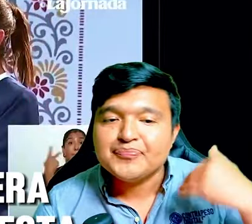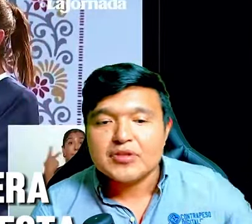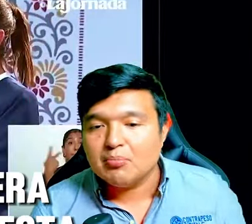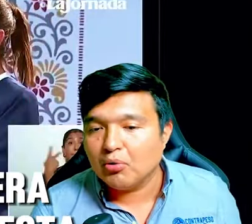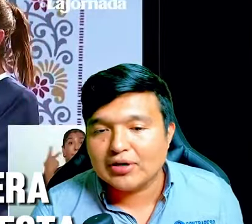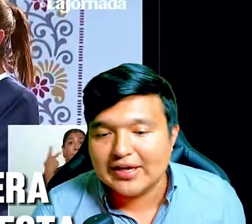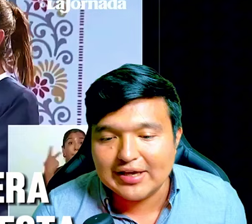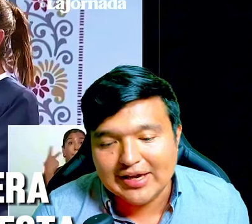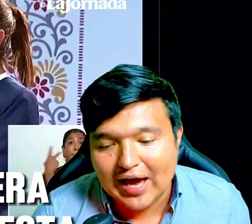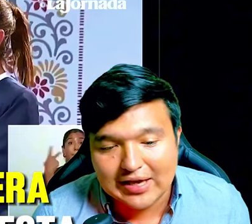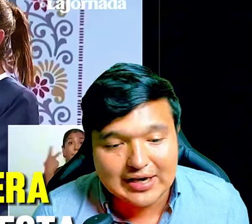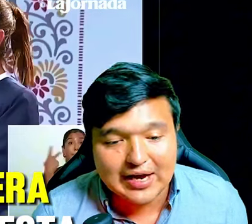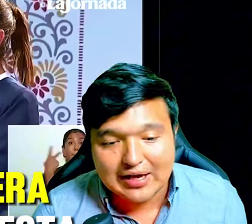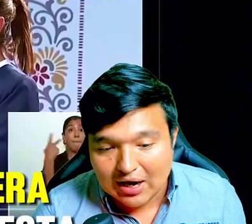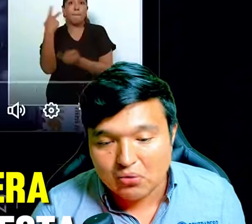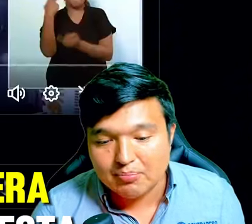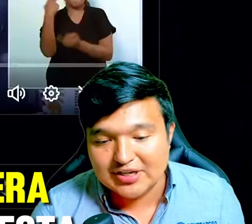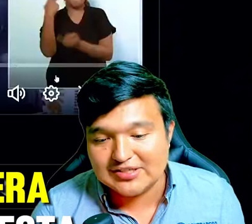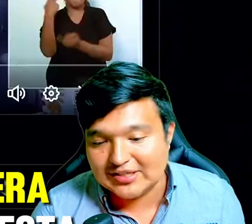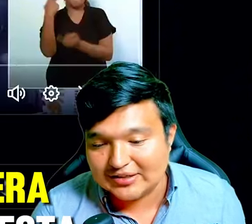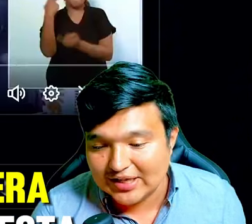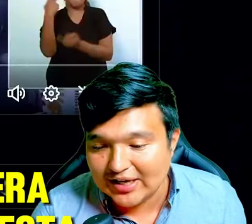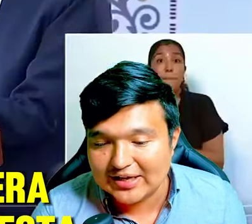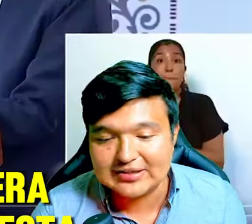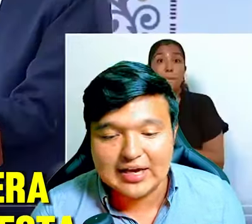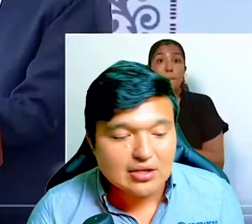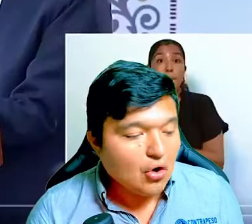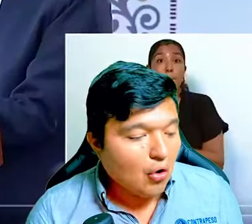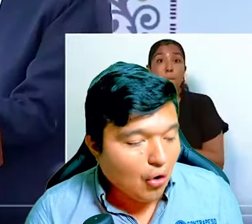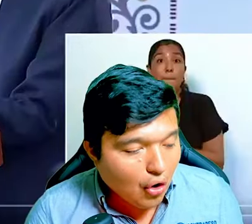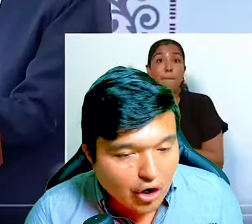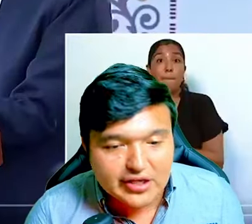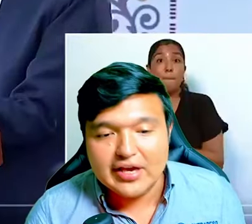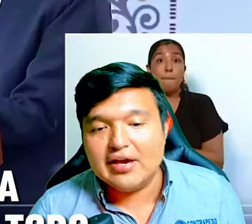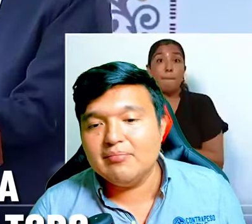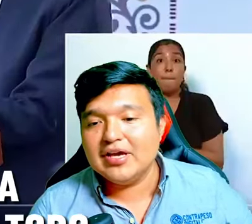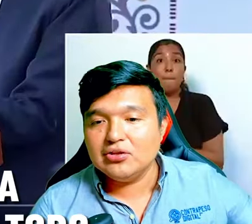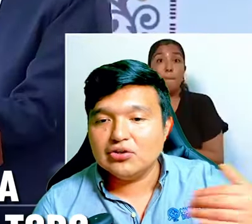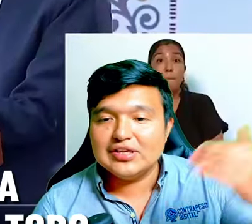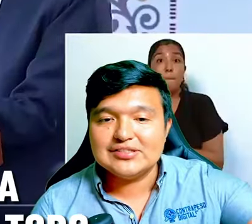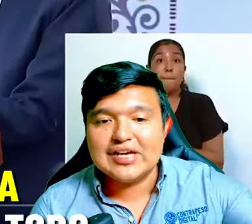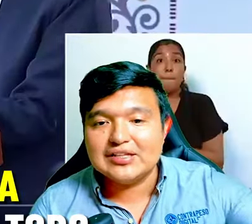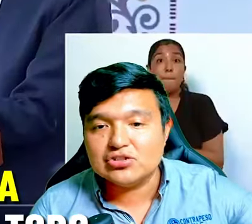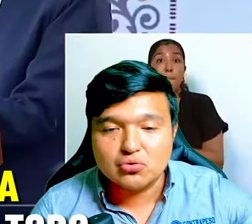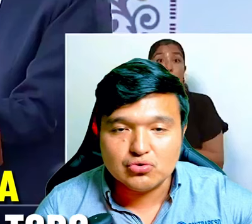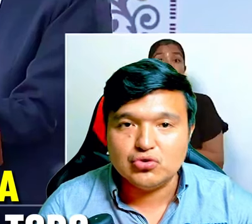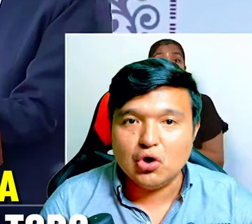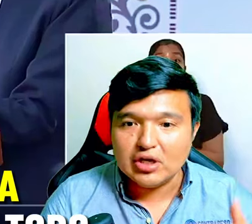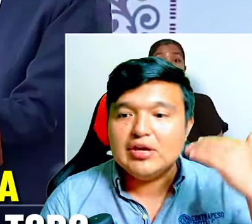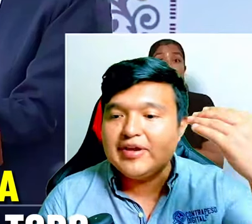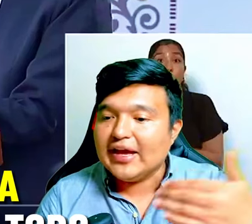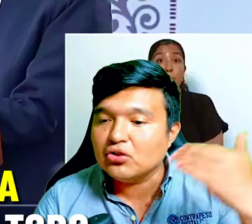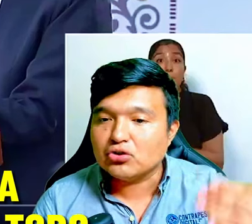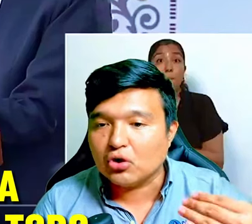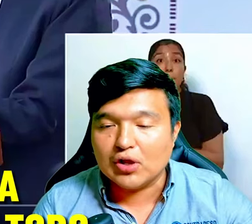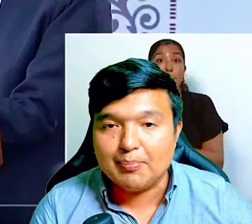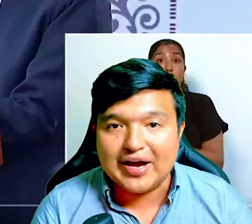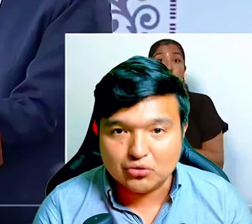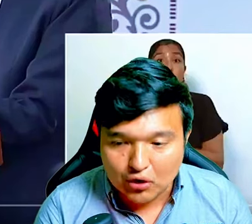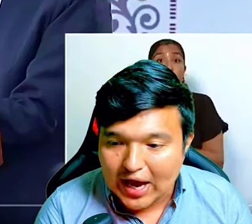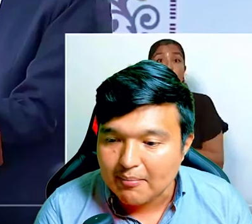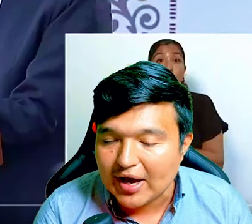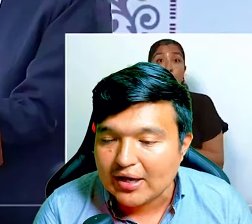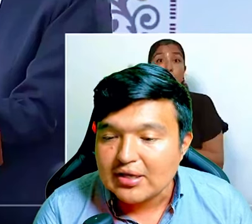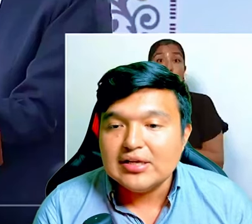qué? Porque era a un presidente electa. Hoy, en medio de esta discusión y viendo todo